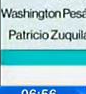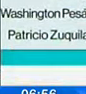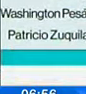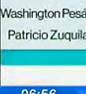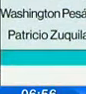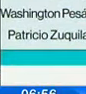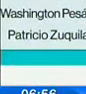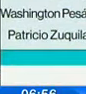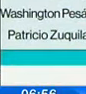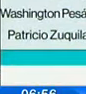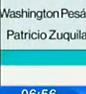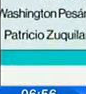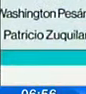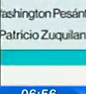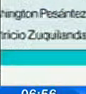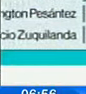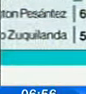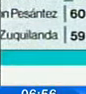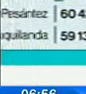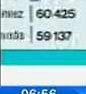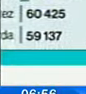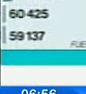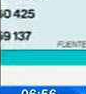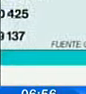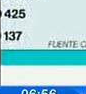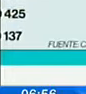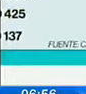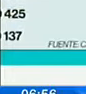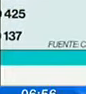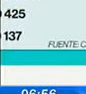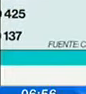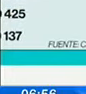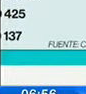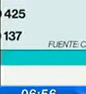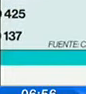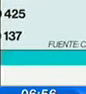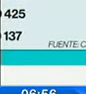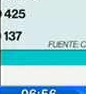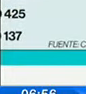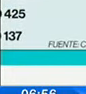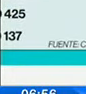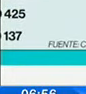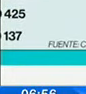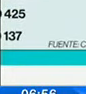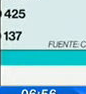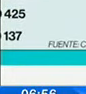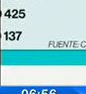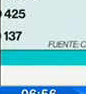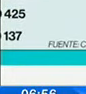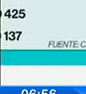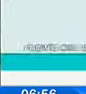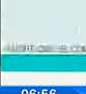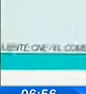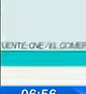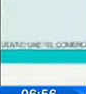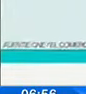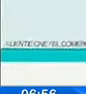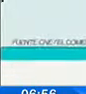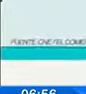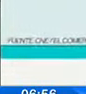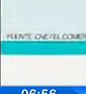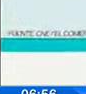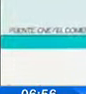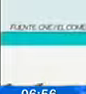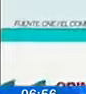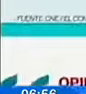el momento de las 0:23. El análisis del Diario El Comercio dice: el voto a favor y en contra del gobierno pesó.